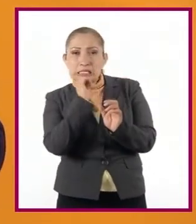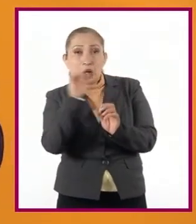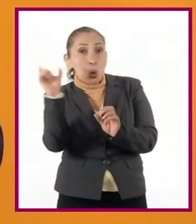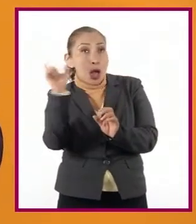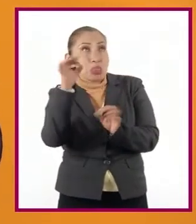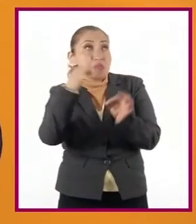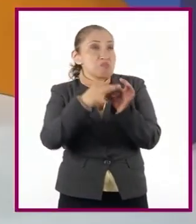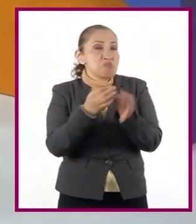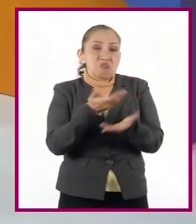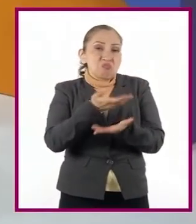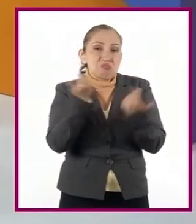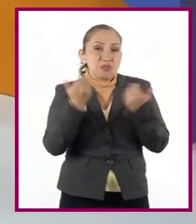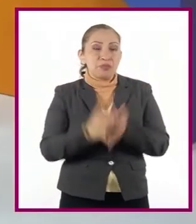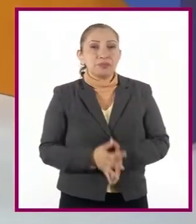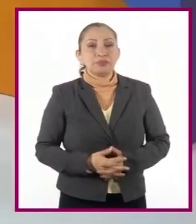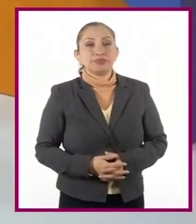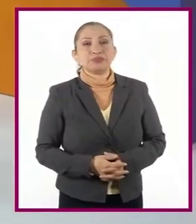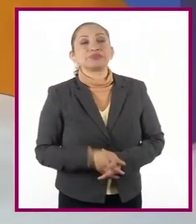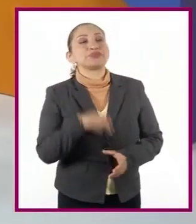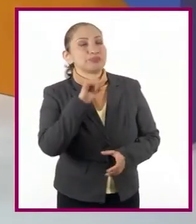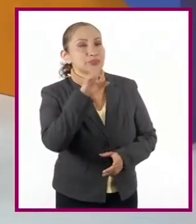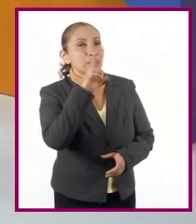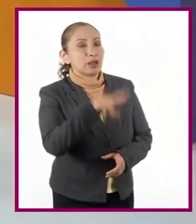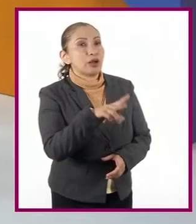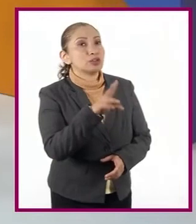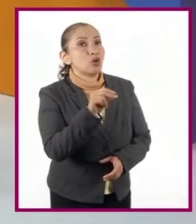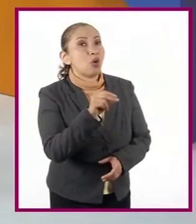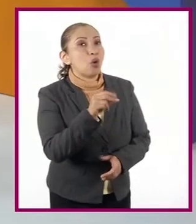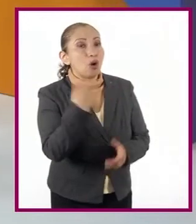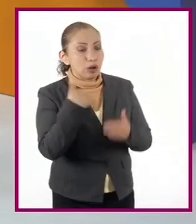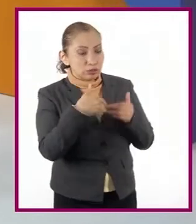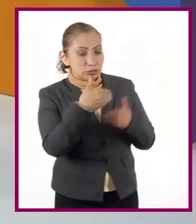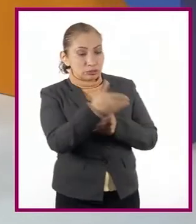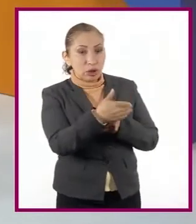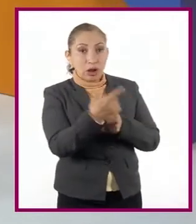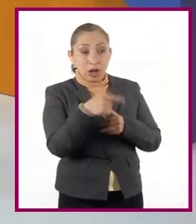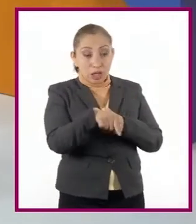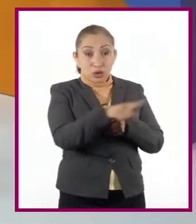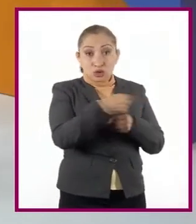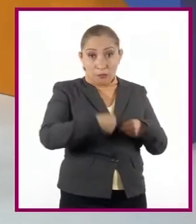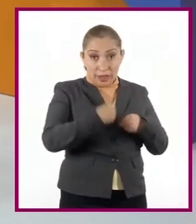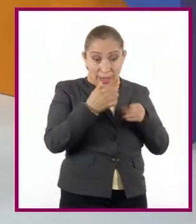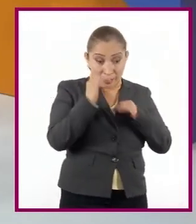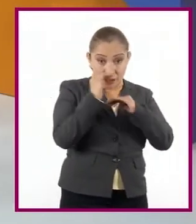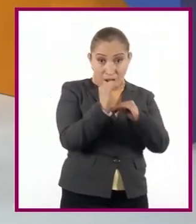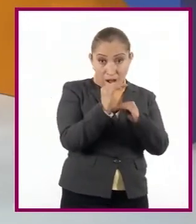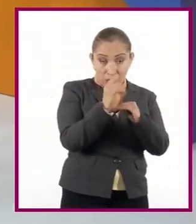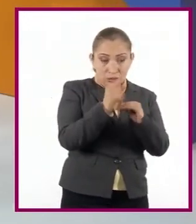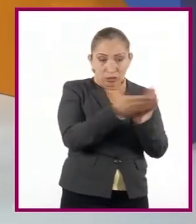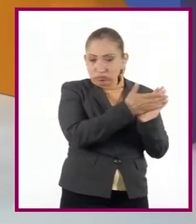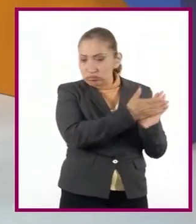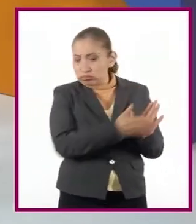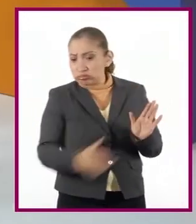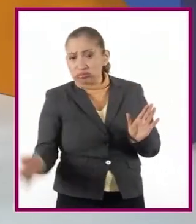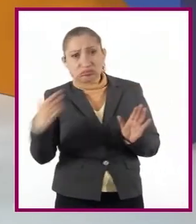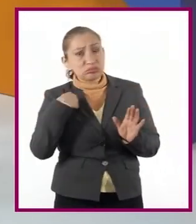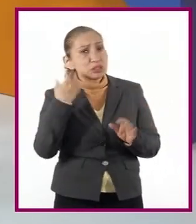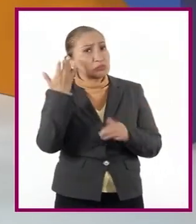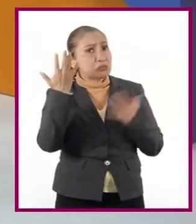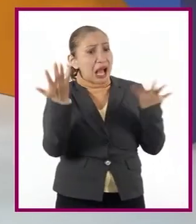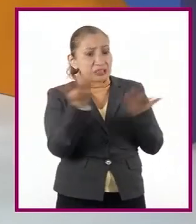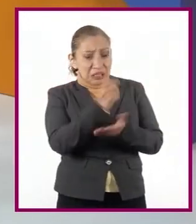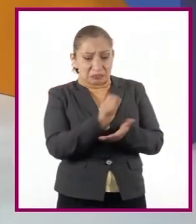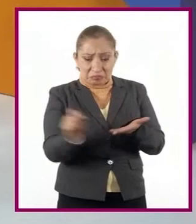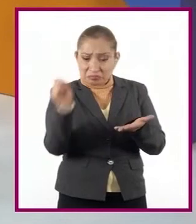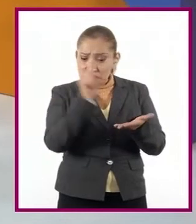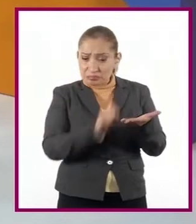con exactitud. ¡Claro! No solo trascendió en un momento de su vida, sino que a lo largo de toda su creación